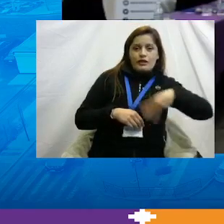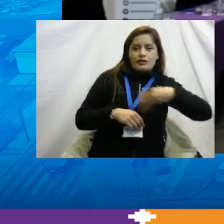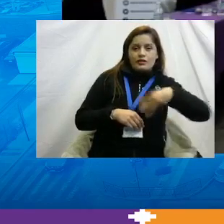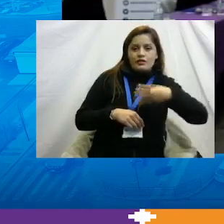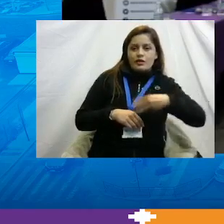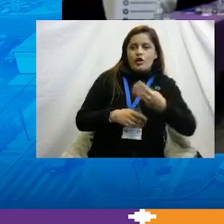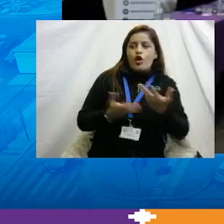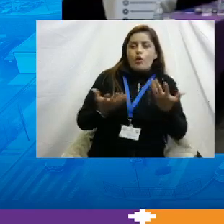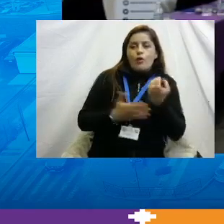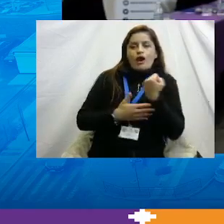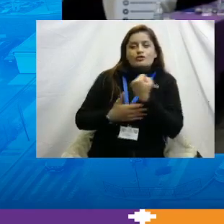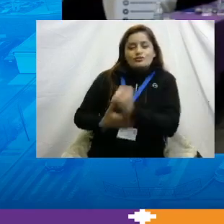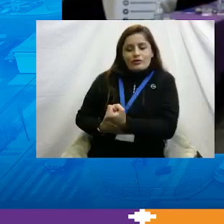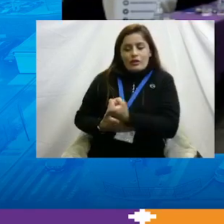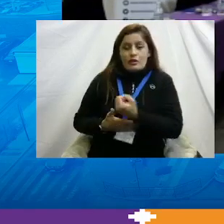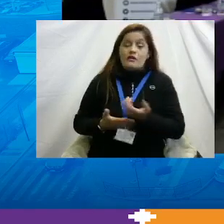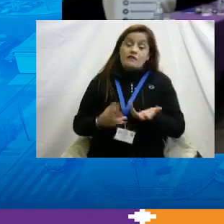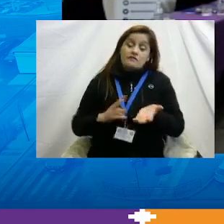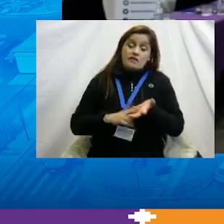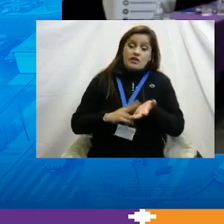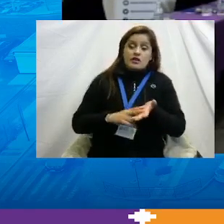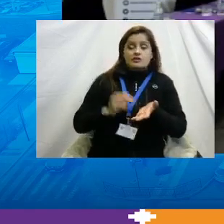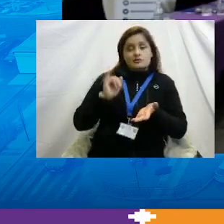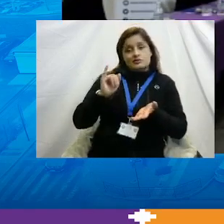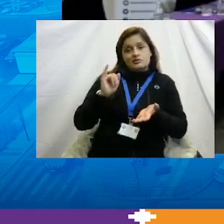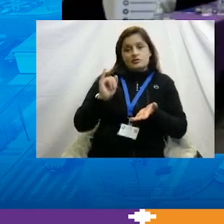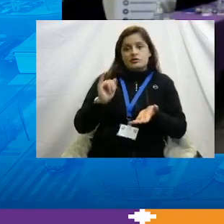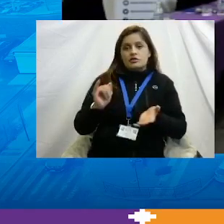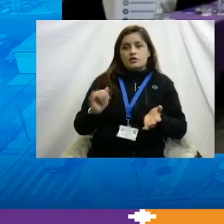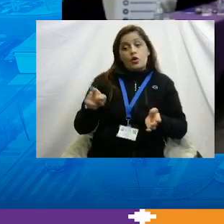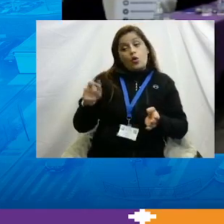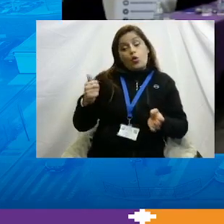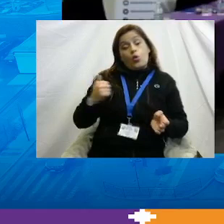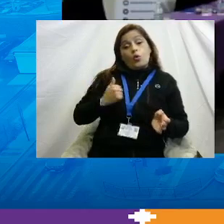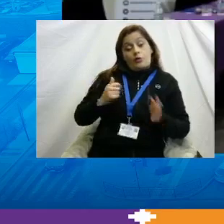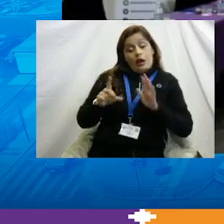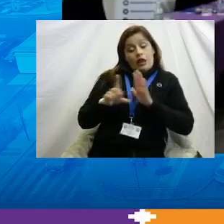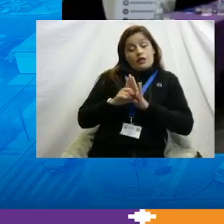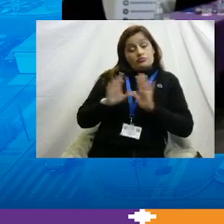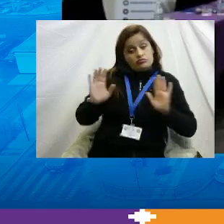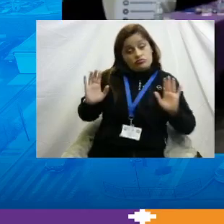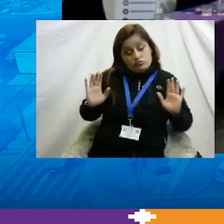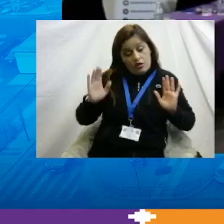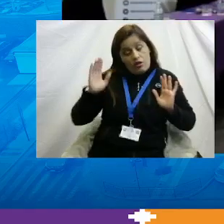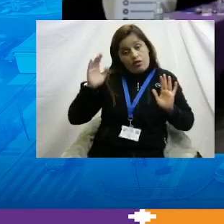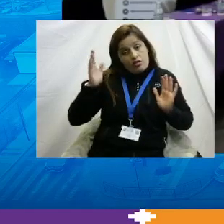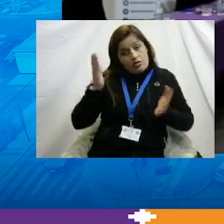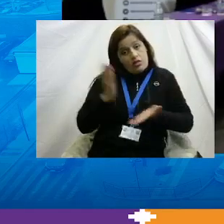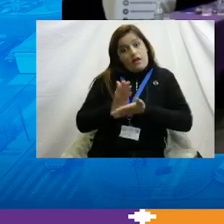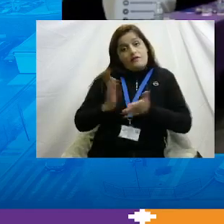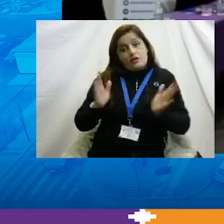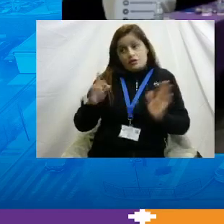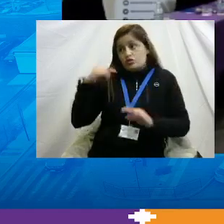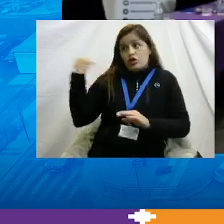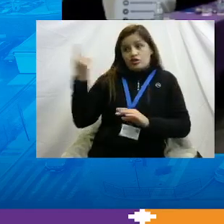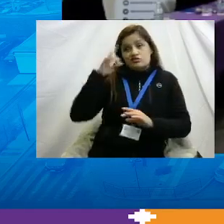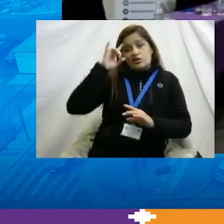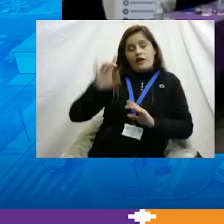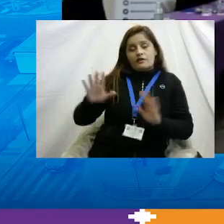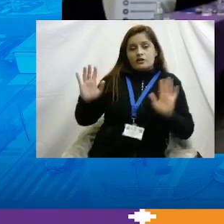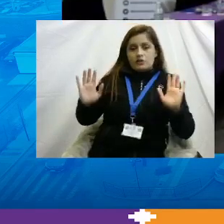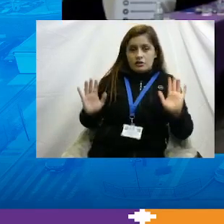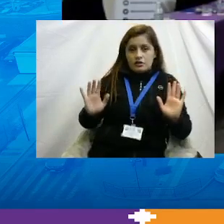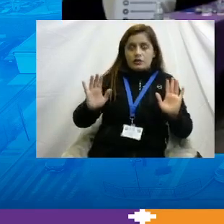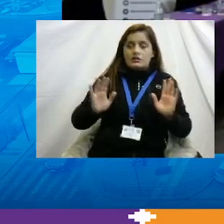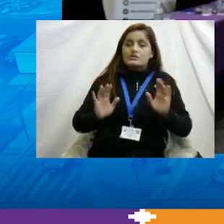bien claramente todos podemos decir de que basta con que cumplan la ley, porque la ley se presume conocida por todos, también tenemos